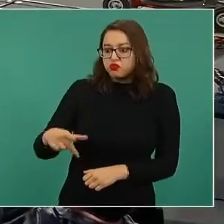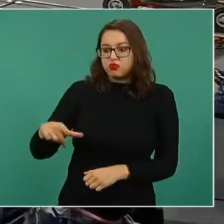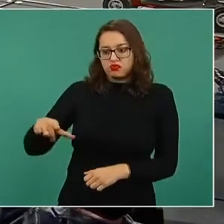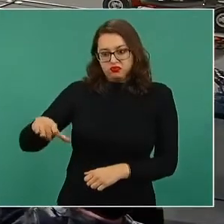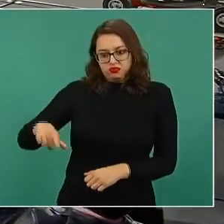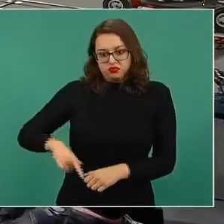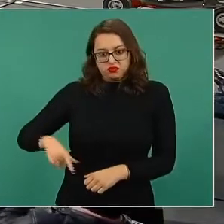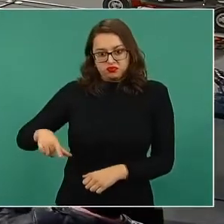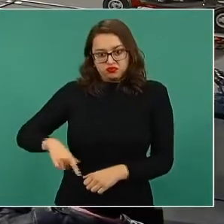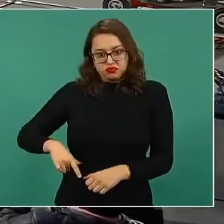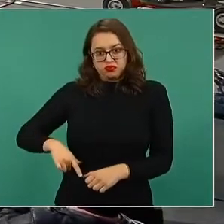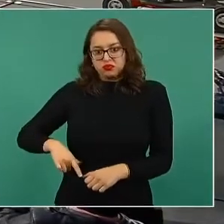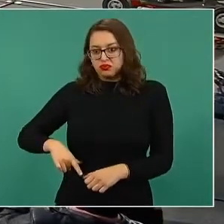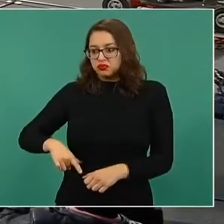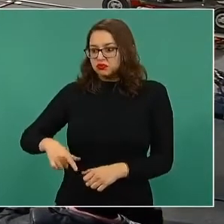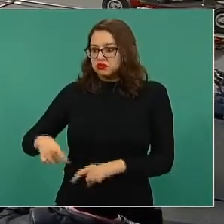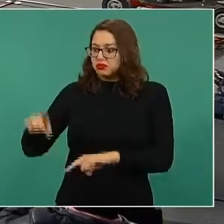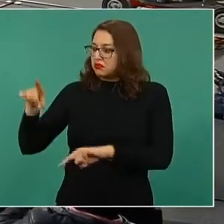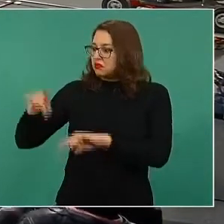al sector privado,